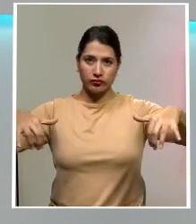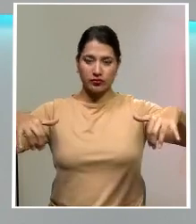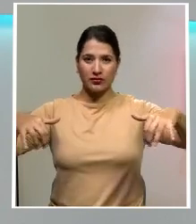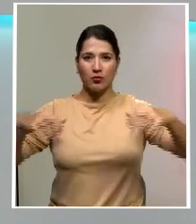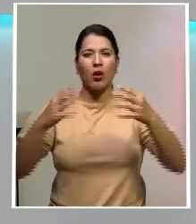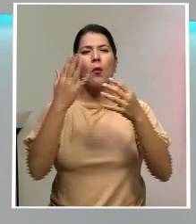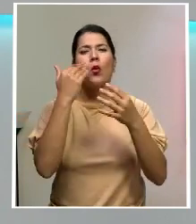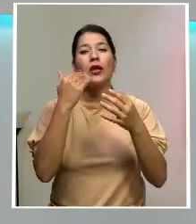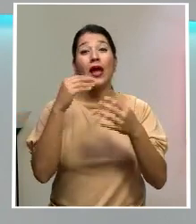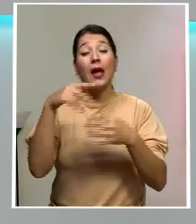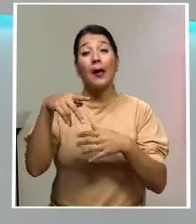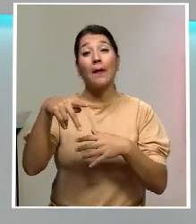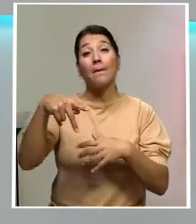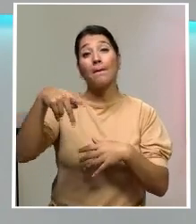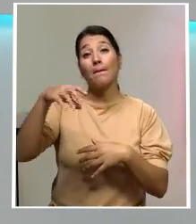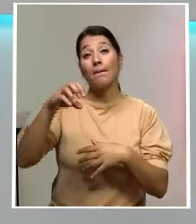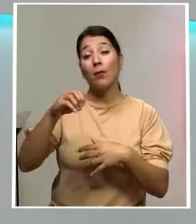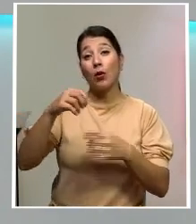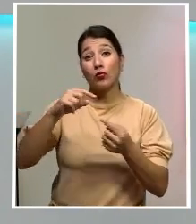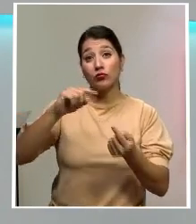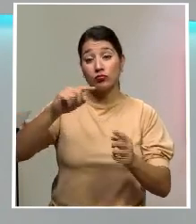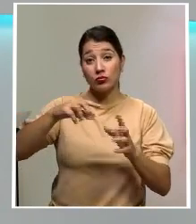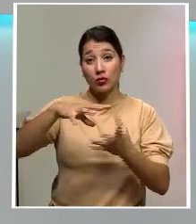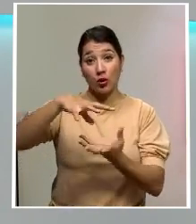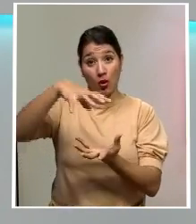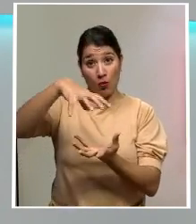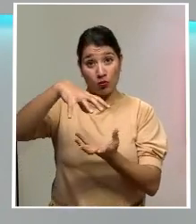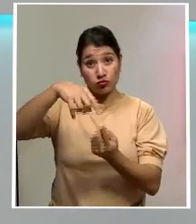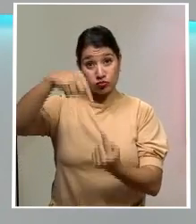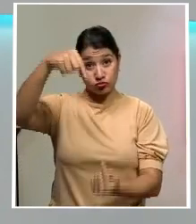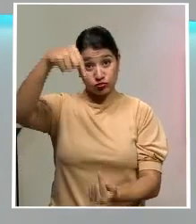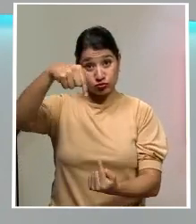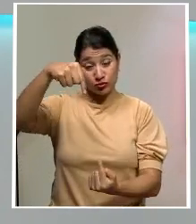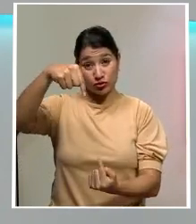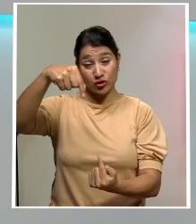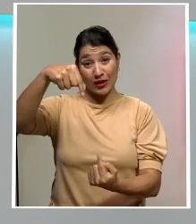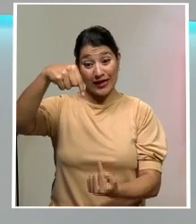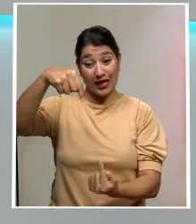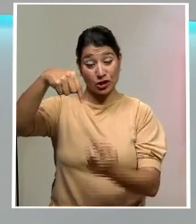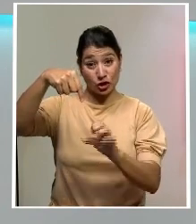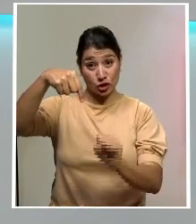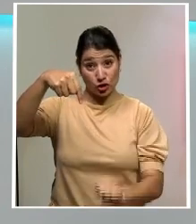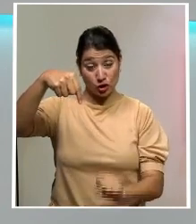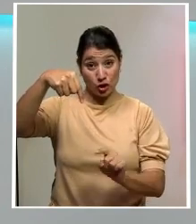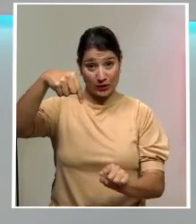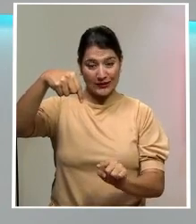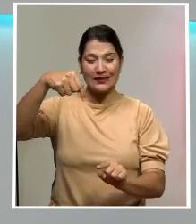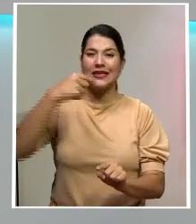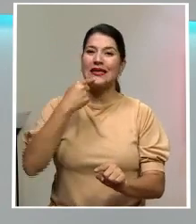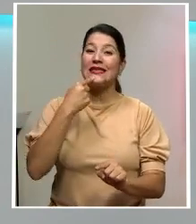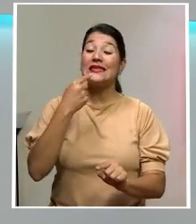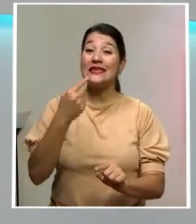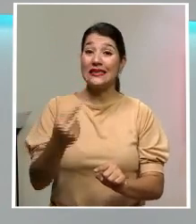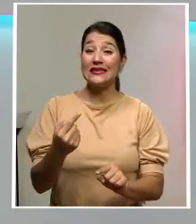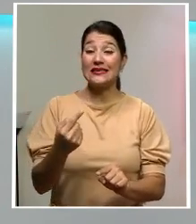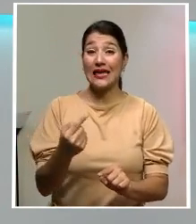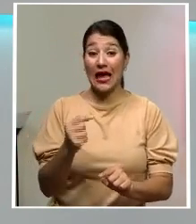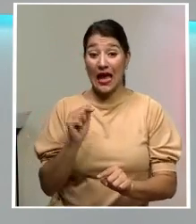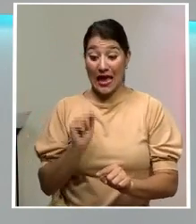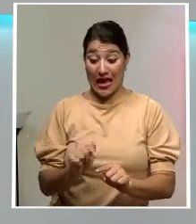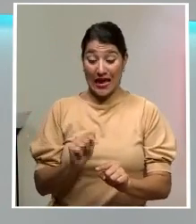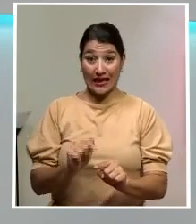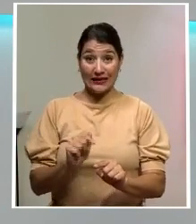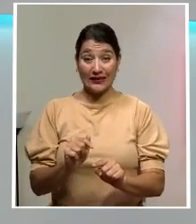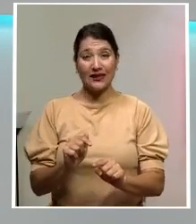climático en el Polo Sur. El Programa de Evaluación y Vigilancia del Ártico reportó que este